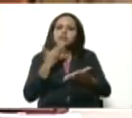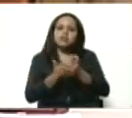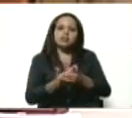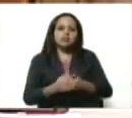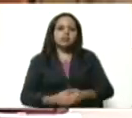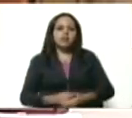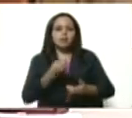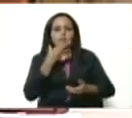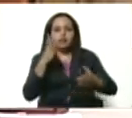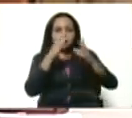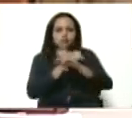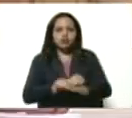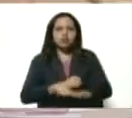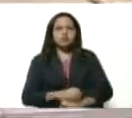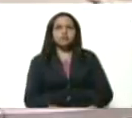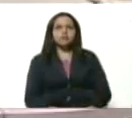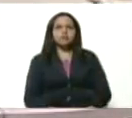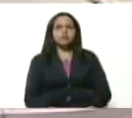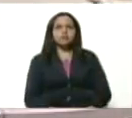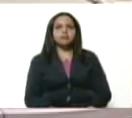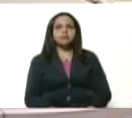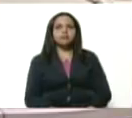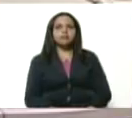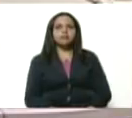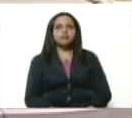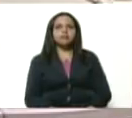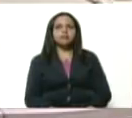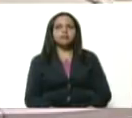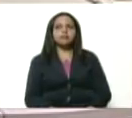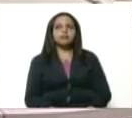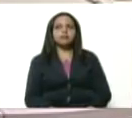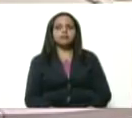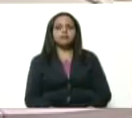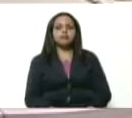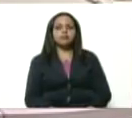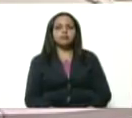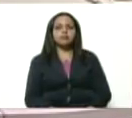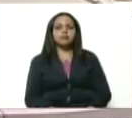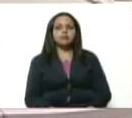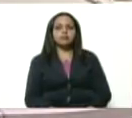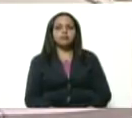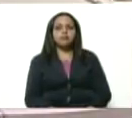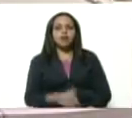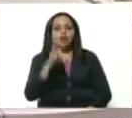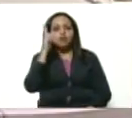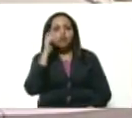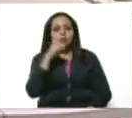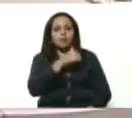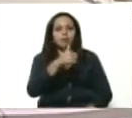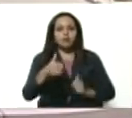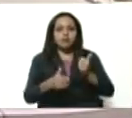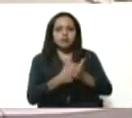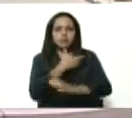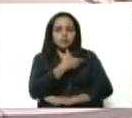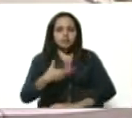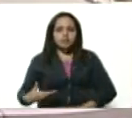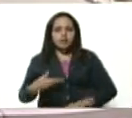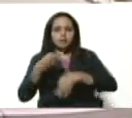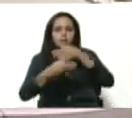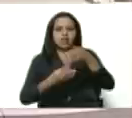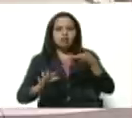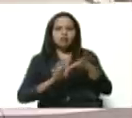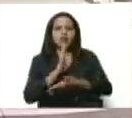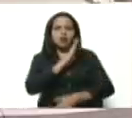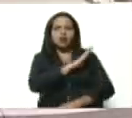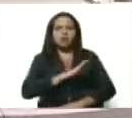y buenas noches escuchamos a la vicepresidenta ejecutiva de la república dando el parte de la comisión presidencial para la atención